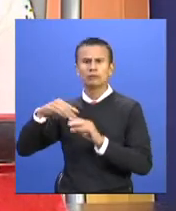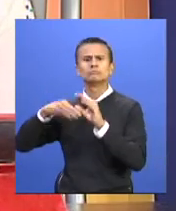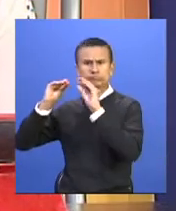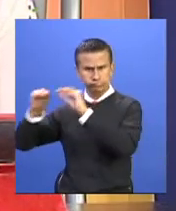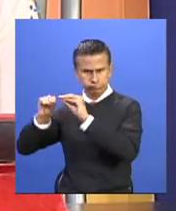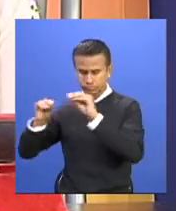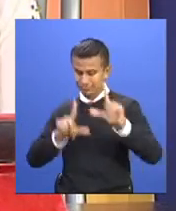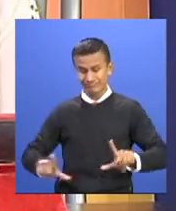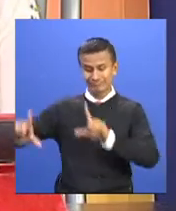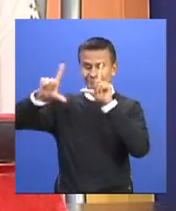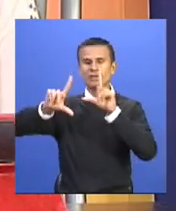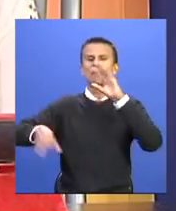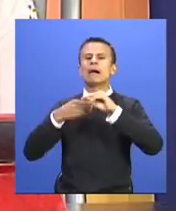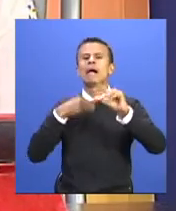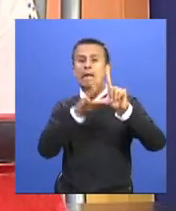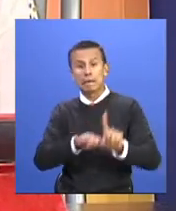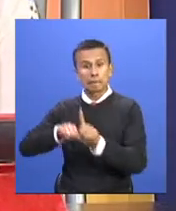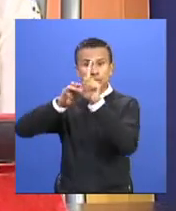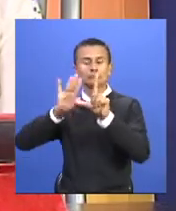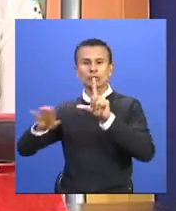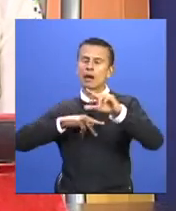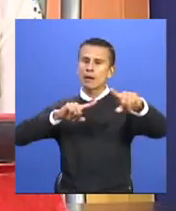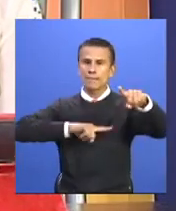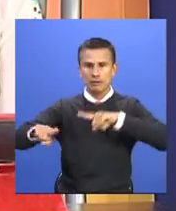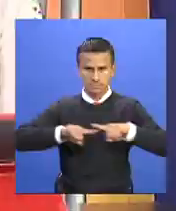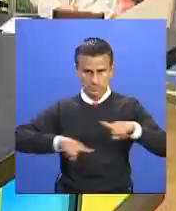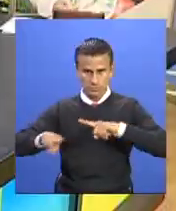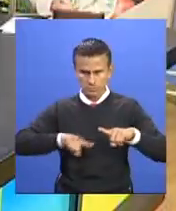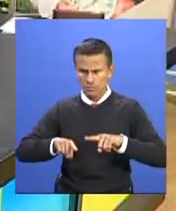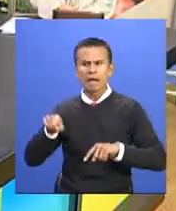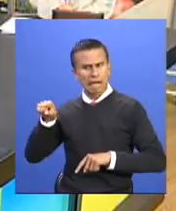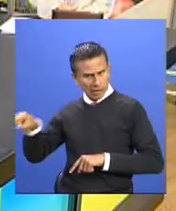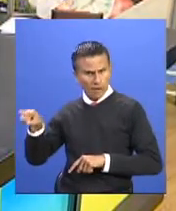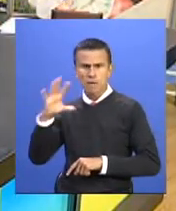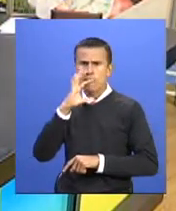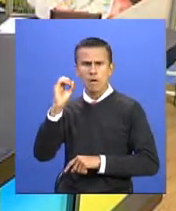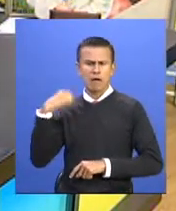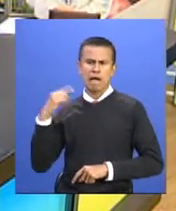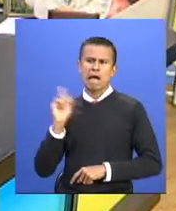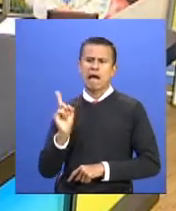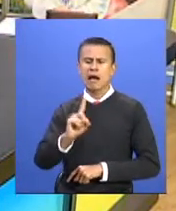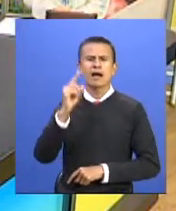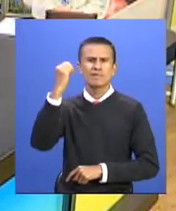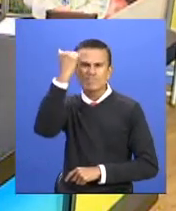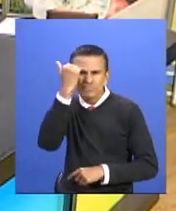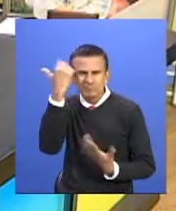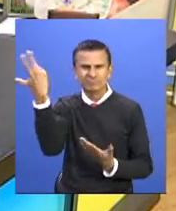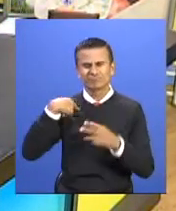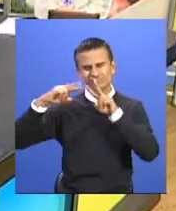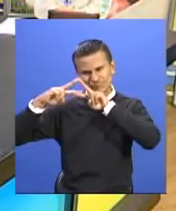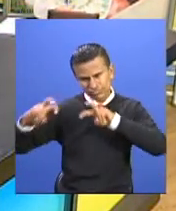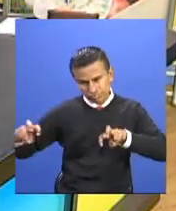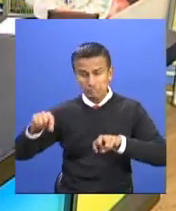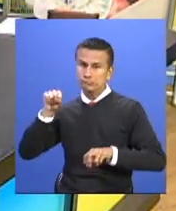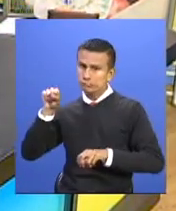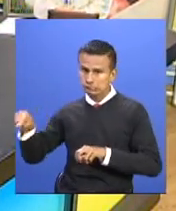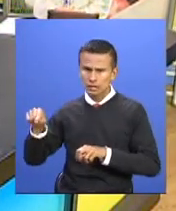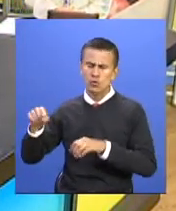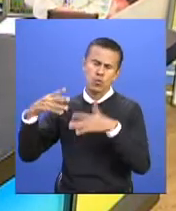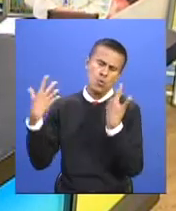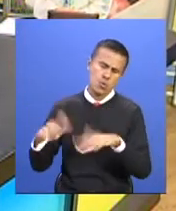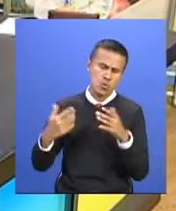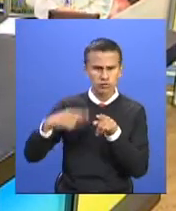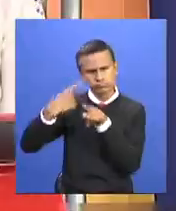de formación con una maestría en administración y quien pues por su trayectoria como docente y como investigador tiene